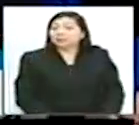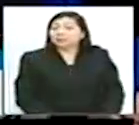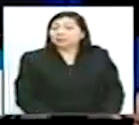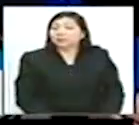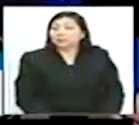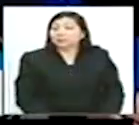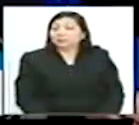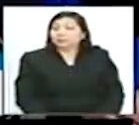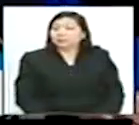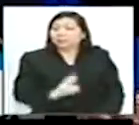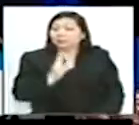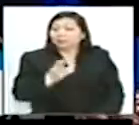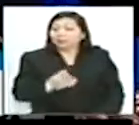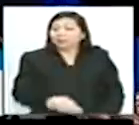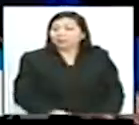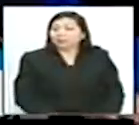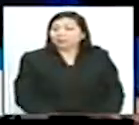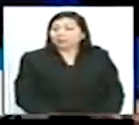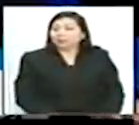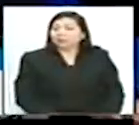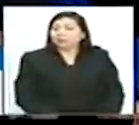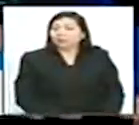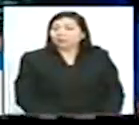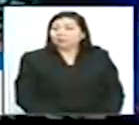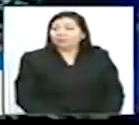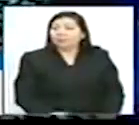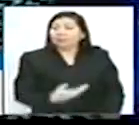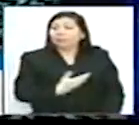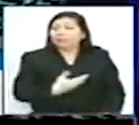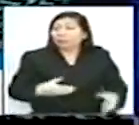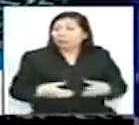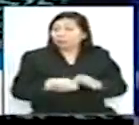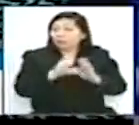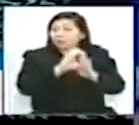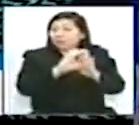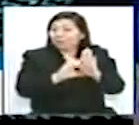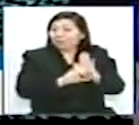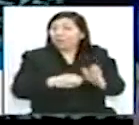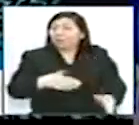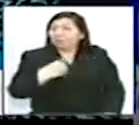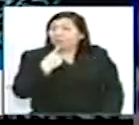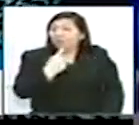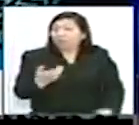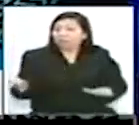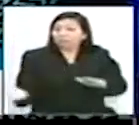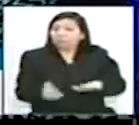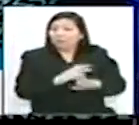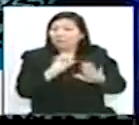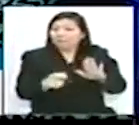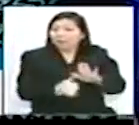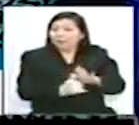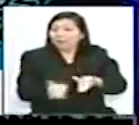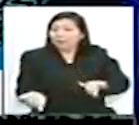Perdón, acá va a responder la doctora Bartra. Como presidenta de la Comisión de Constitución, puedo decirle que se archivó ese proyecto